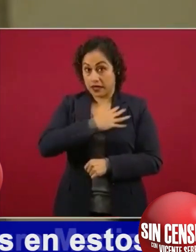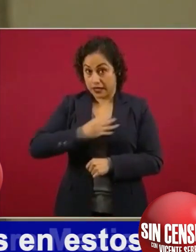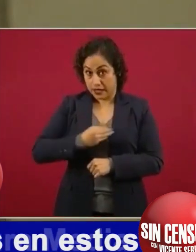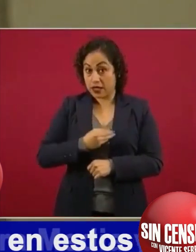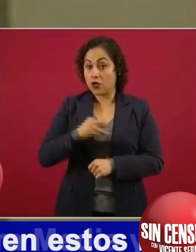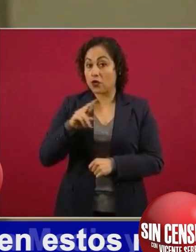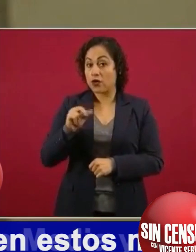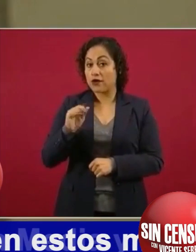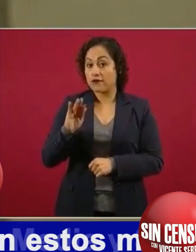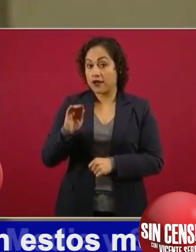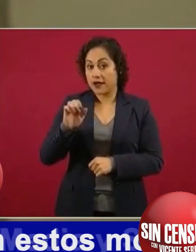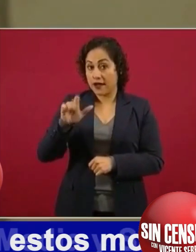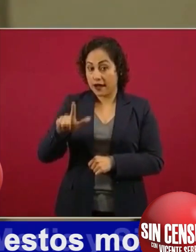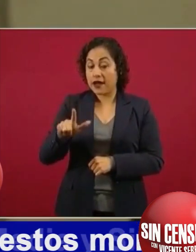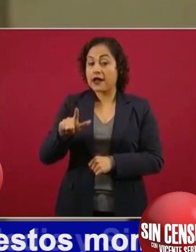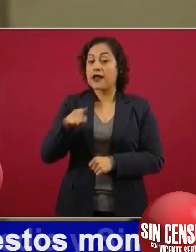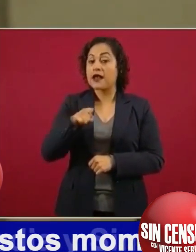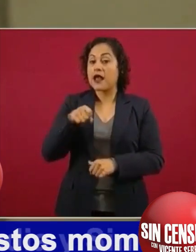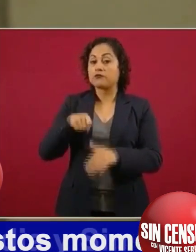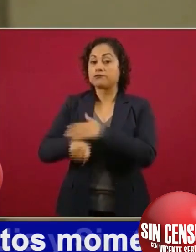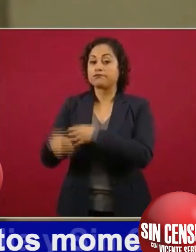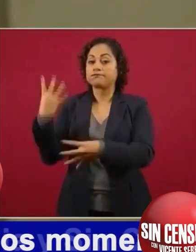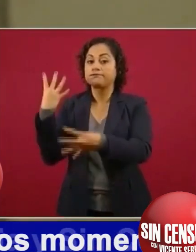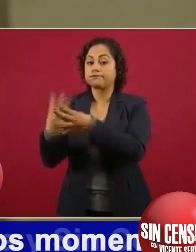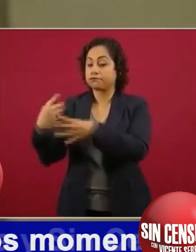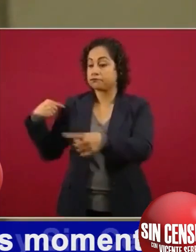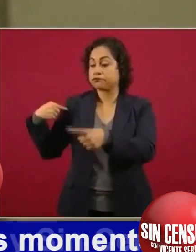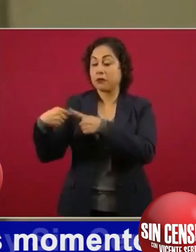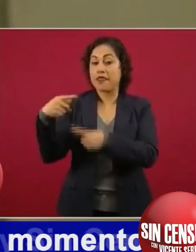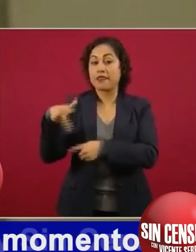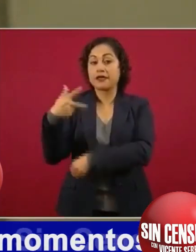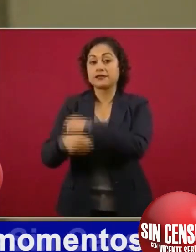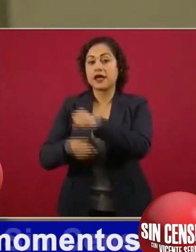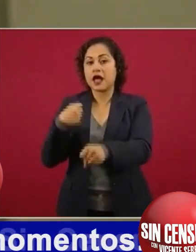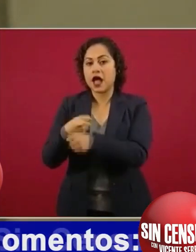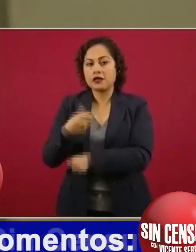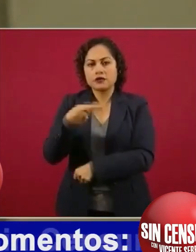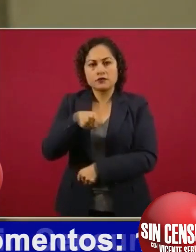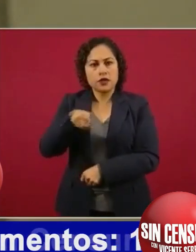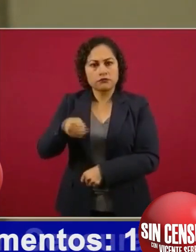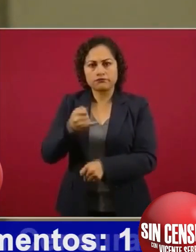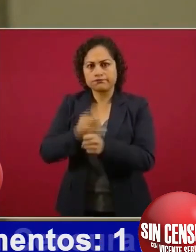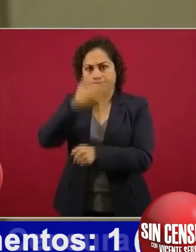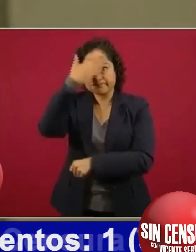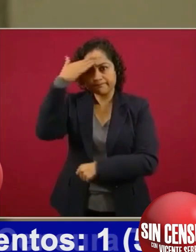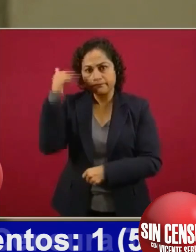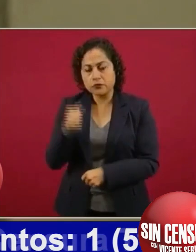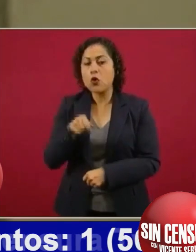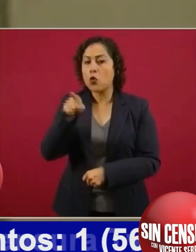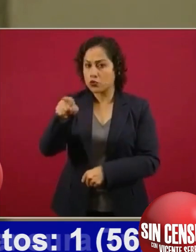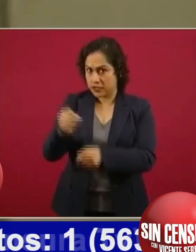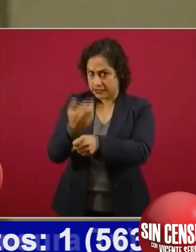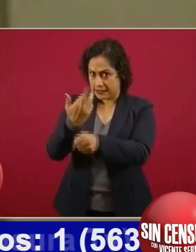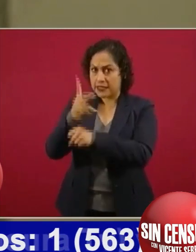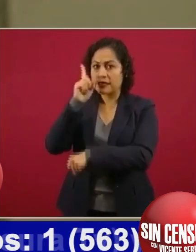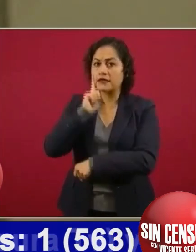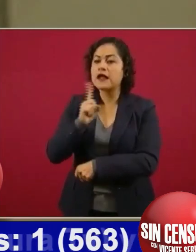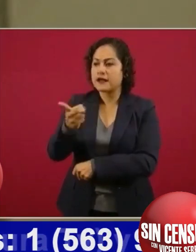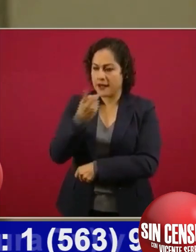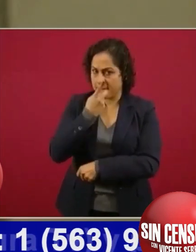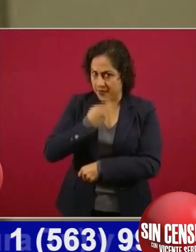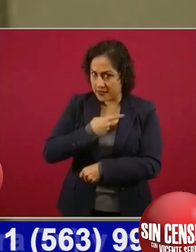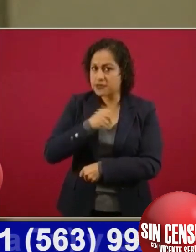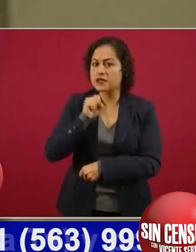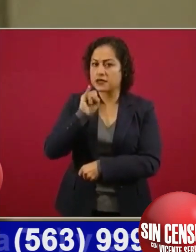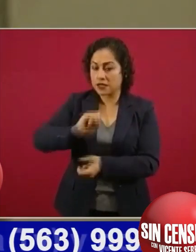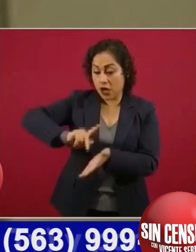siendo inocente. Que como dijo usted, señora secretaria, se repuso el procedimiento para